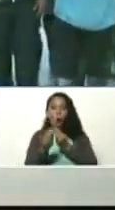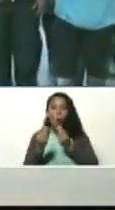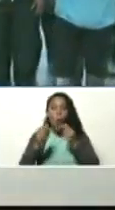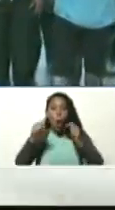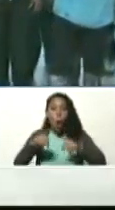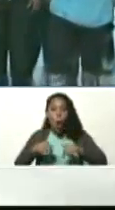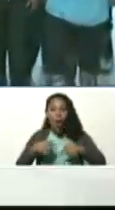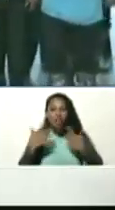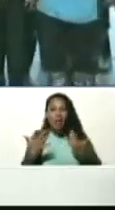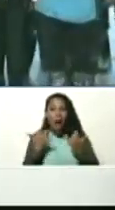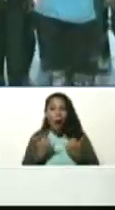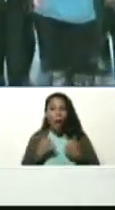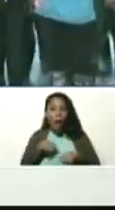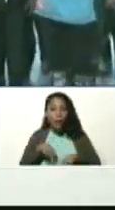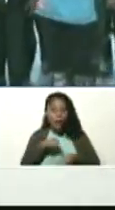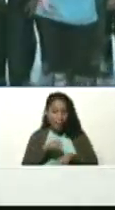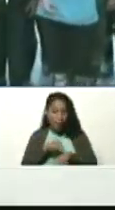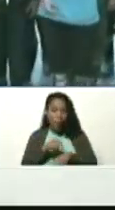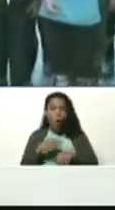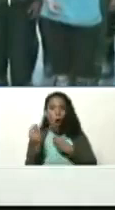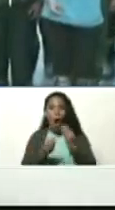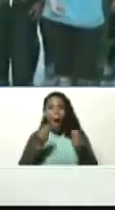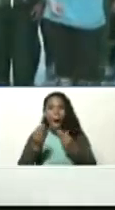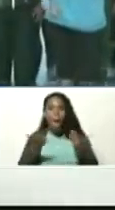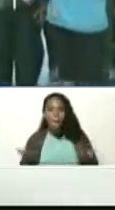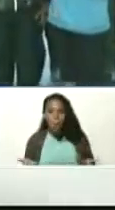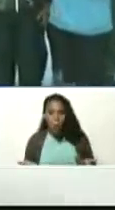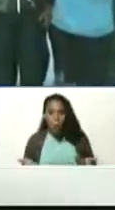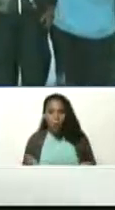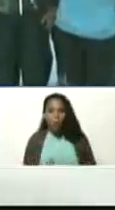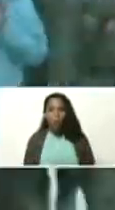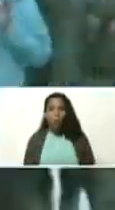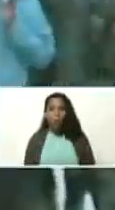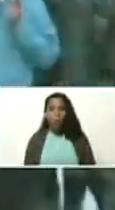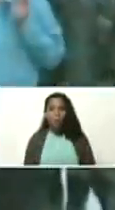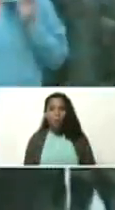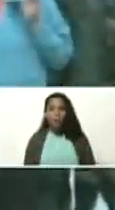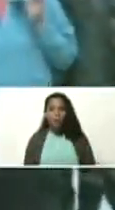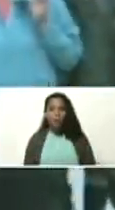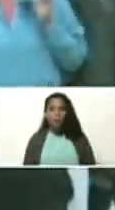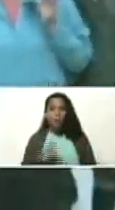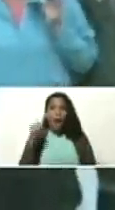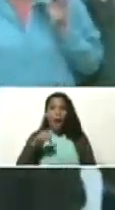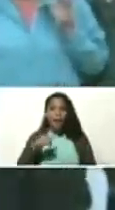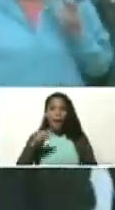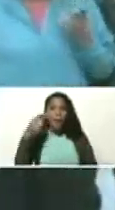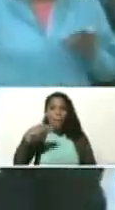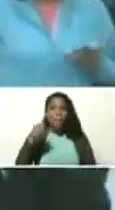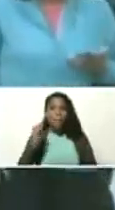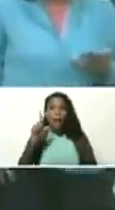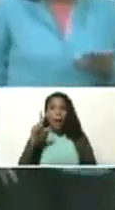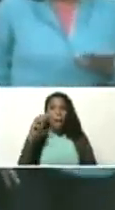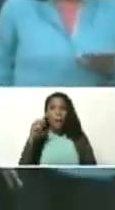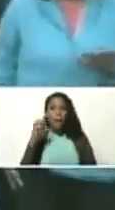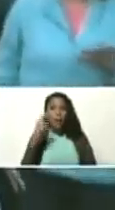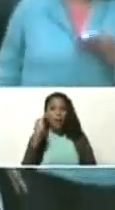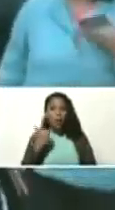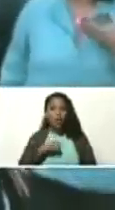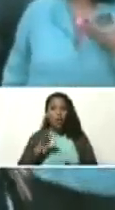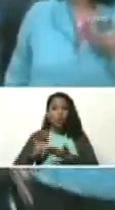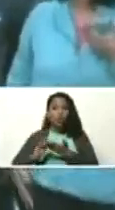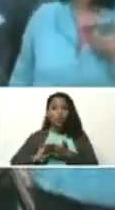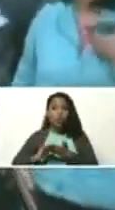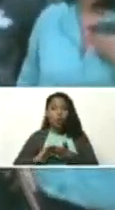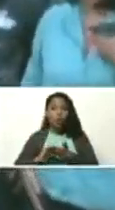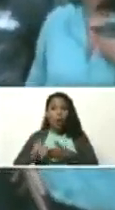situación ahora, en este momento? Comunidad de Palmarito, estabilizamos ya, estamos recuperando lo que